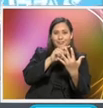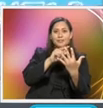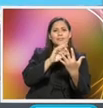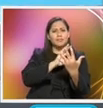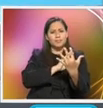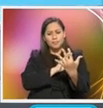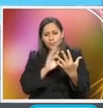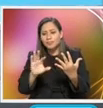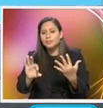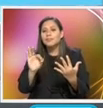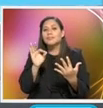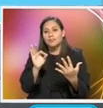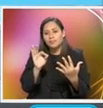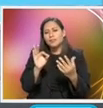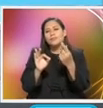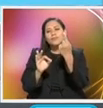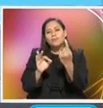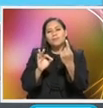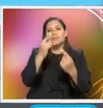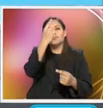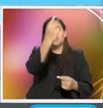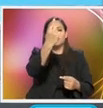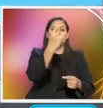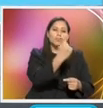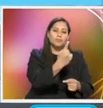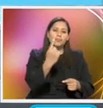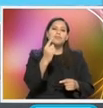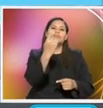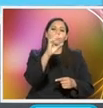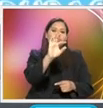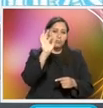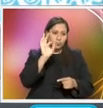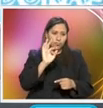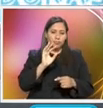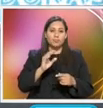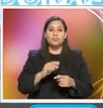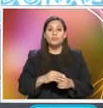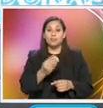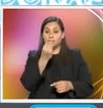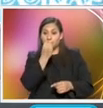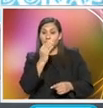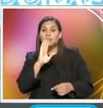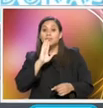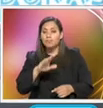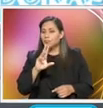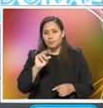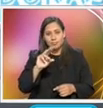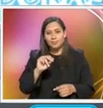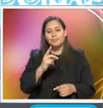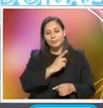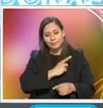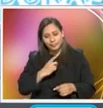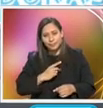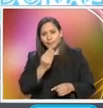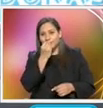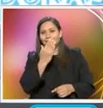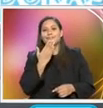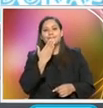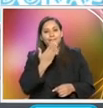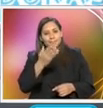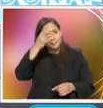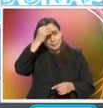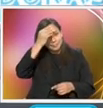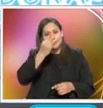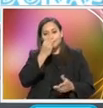estar combinado con alguno, por lo menos uno de ellos, es lo ideal. No hay alimentos buenos o malos, sino que hay que saberlos combinar en esa